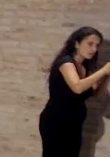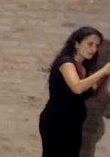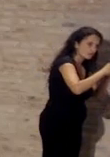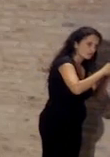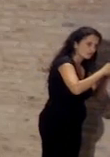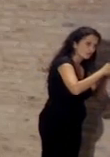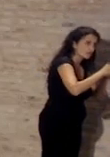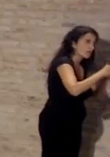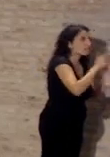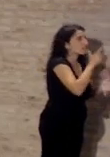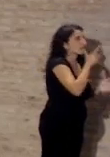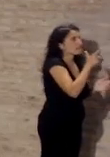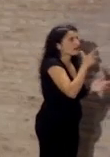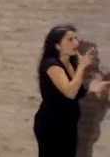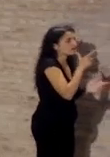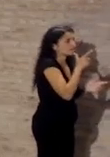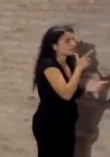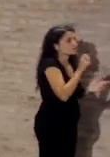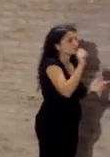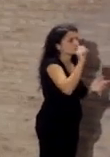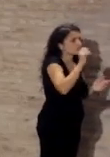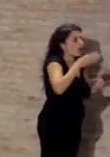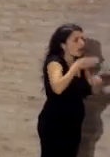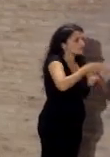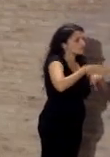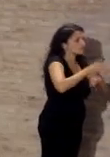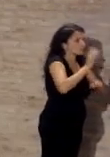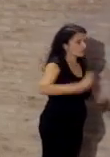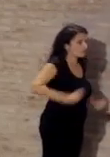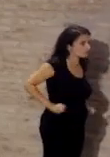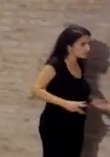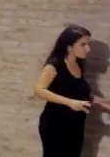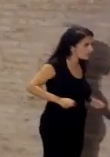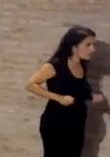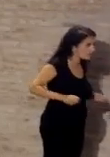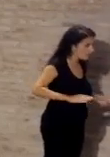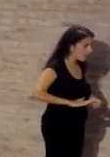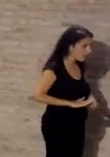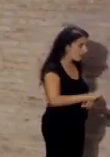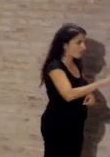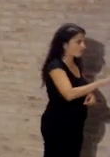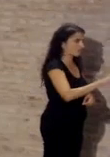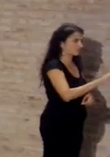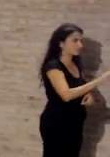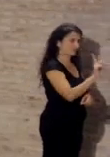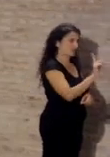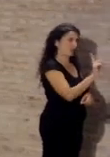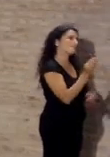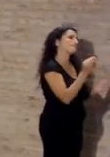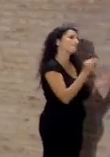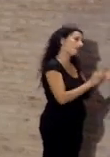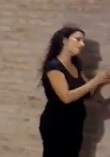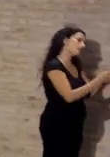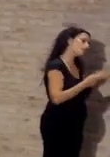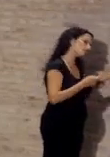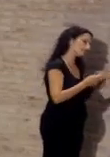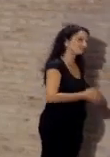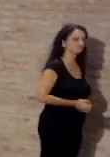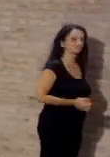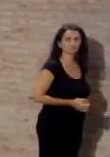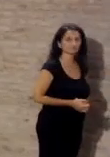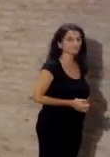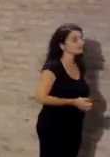hablamos de accesibilidad solo hablamos de sillas de ruedas de rampas y nos quedamos ahí Creo que